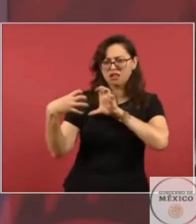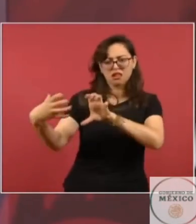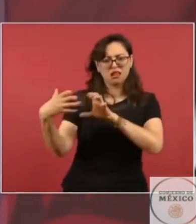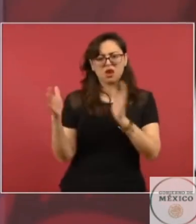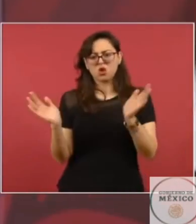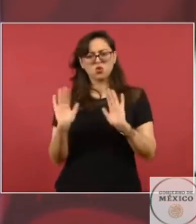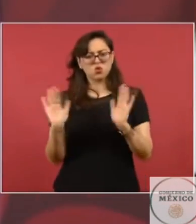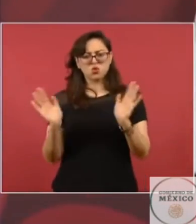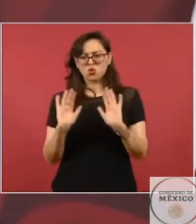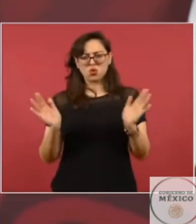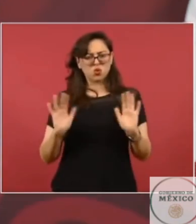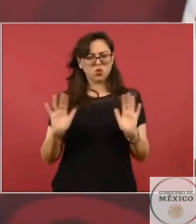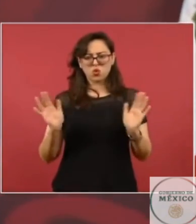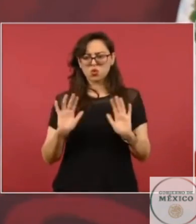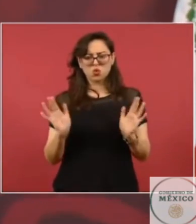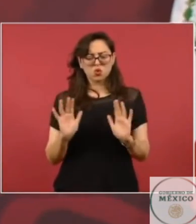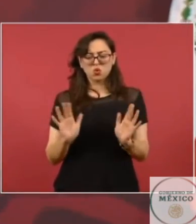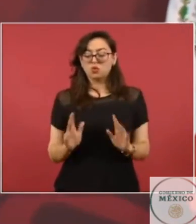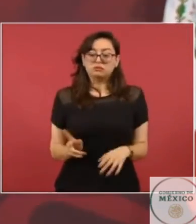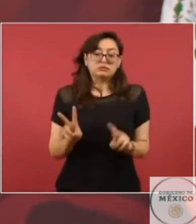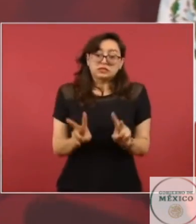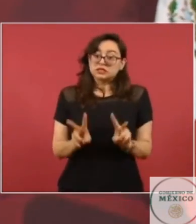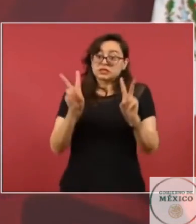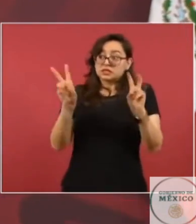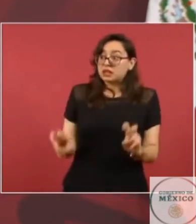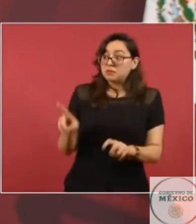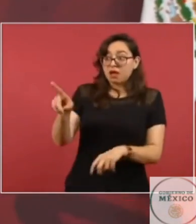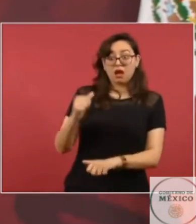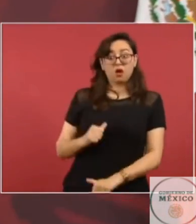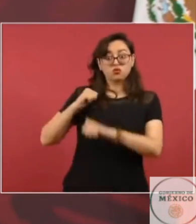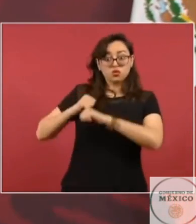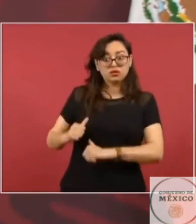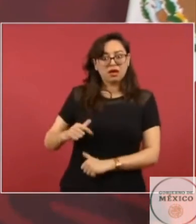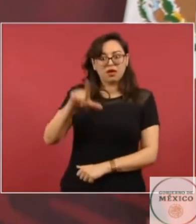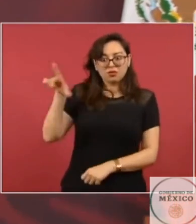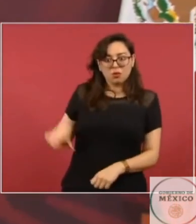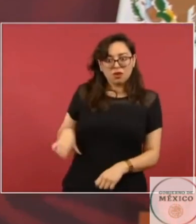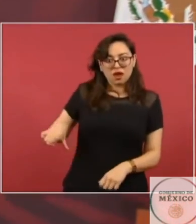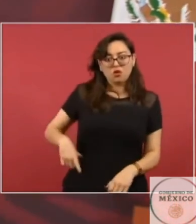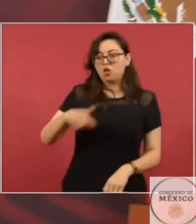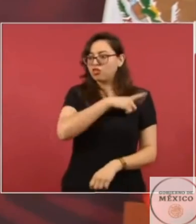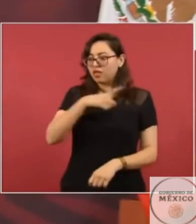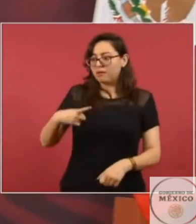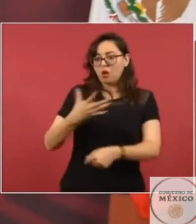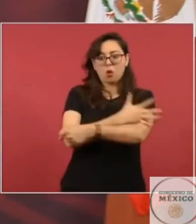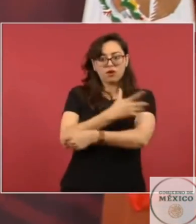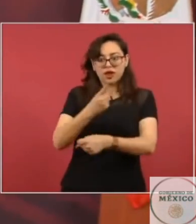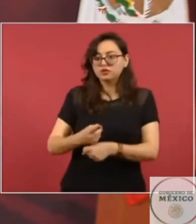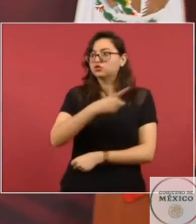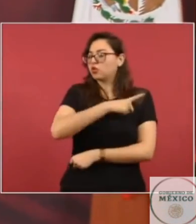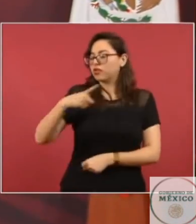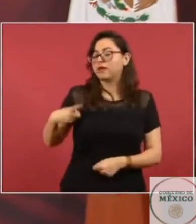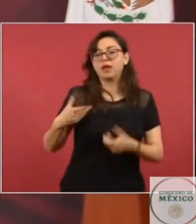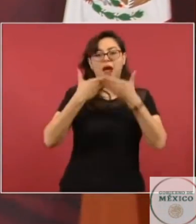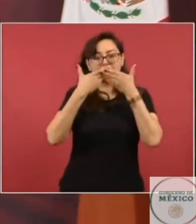es que la vida pública tiene que ser cada vez más pública. Hace unos días comentaba yo,